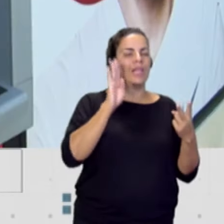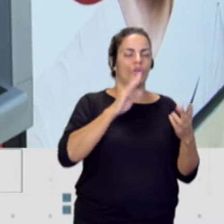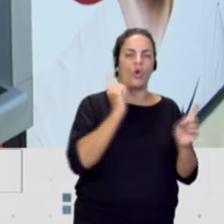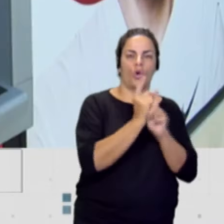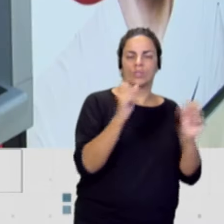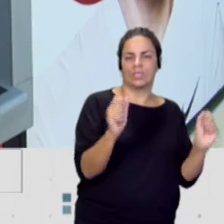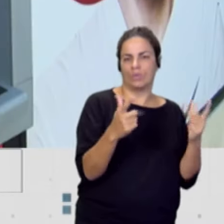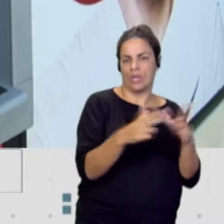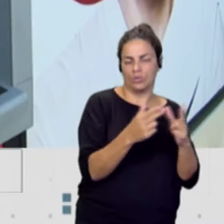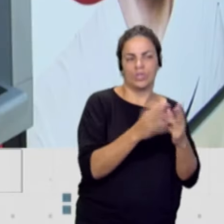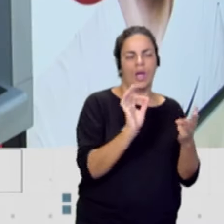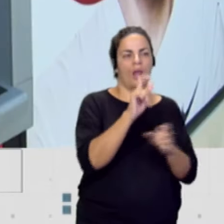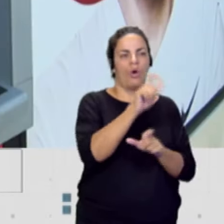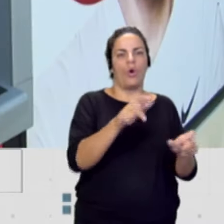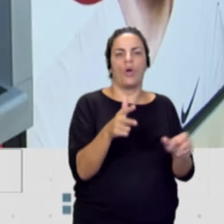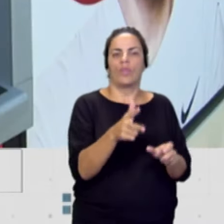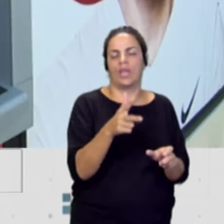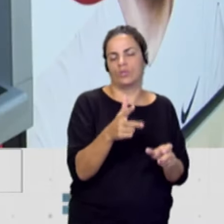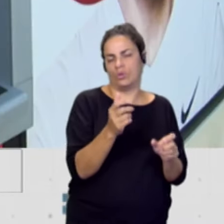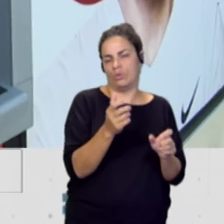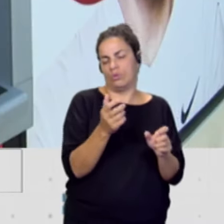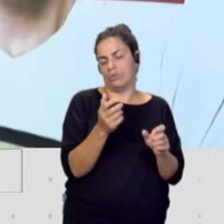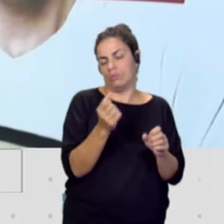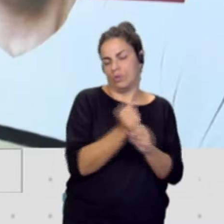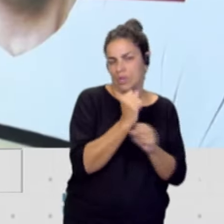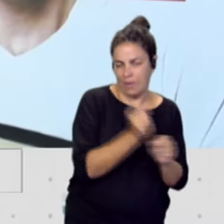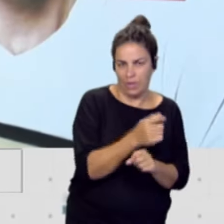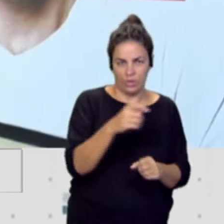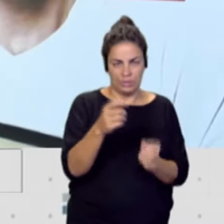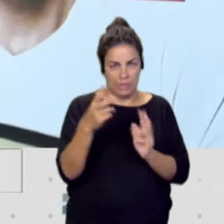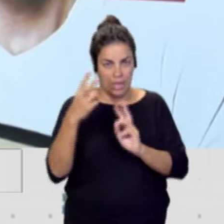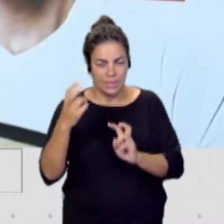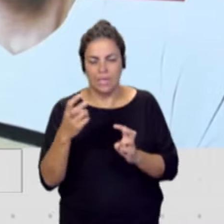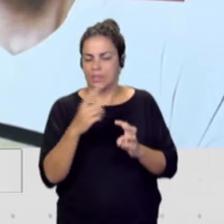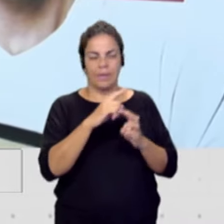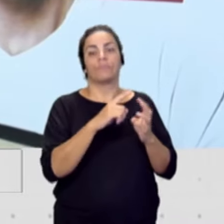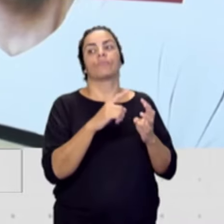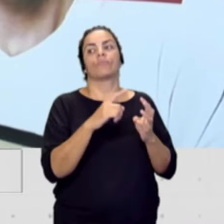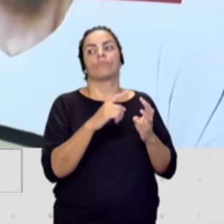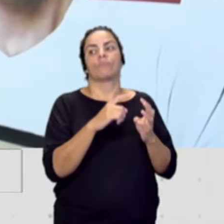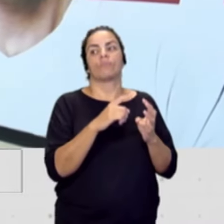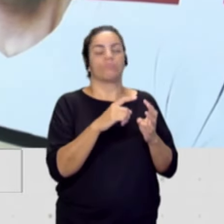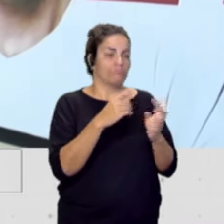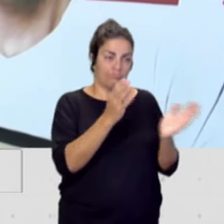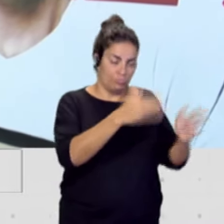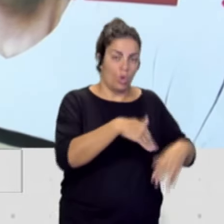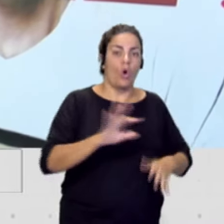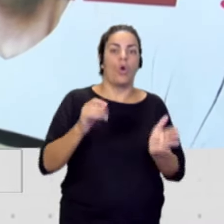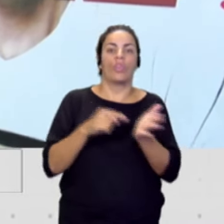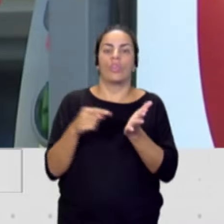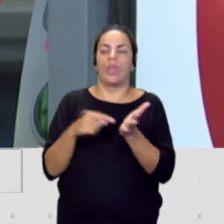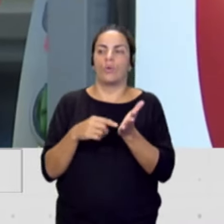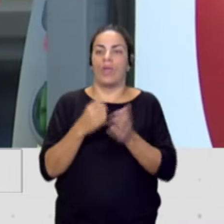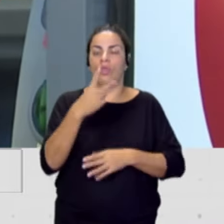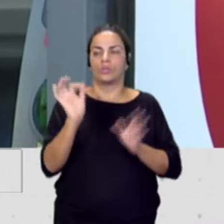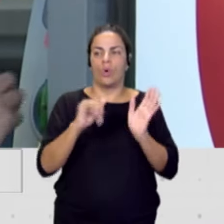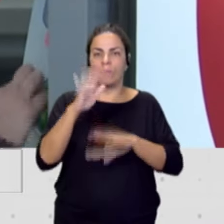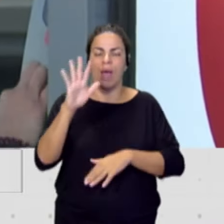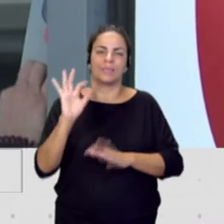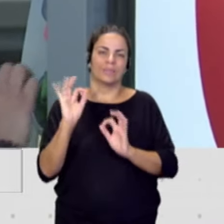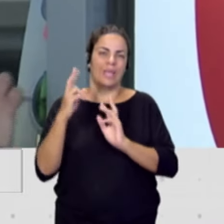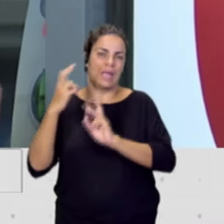trabajadores, hacienda, que tenga dos deudas o más, no tenga sanciones con seguridad social o hacienda de carácter grave o muy grave y en